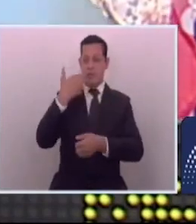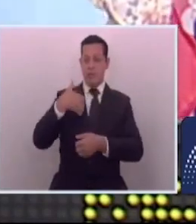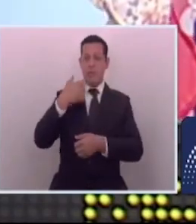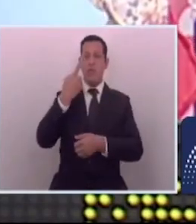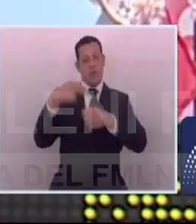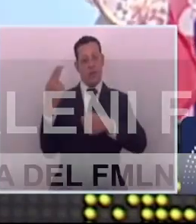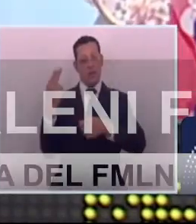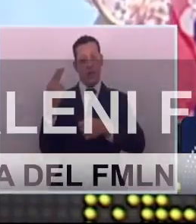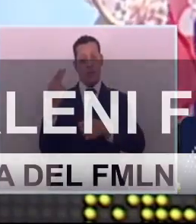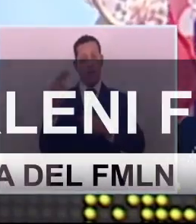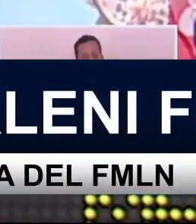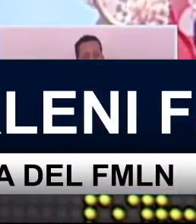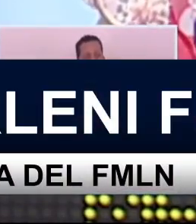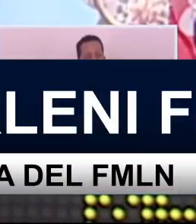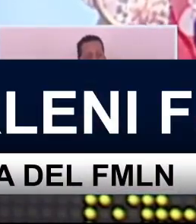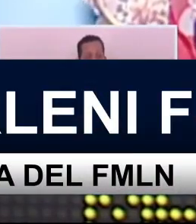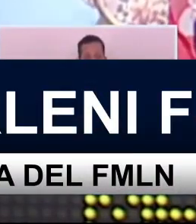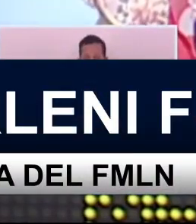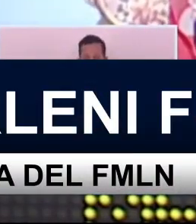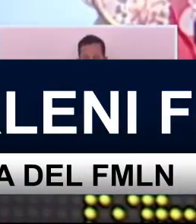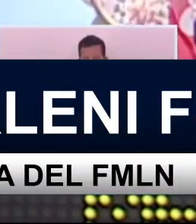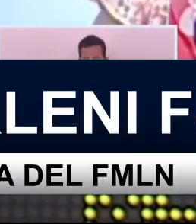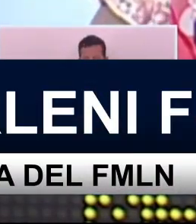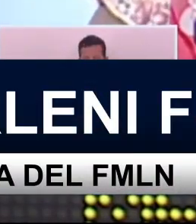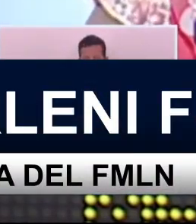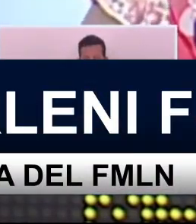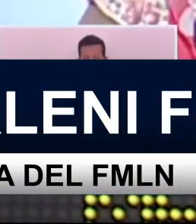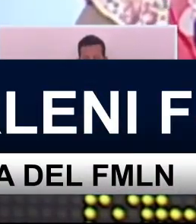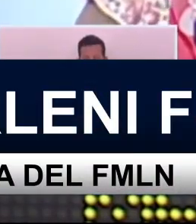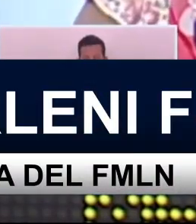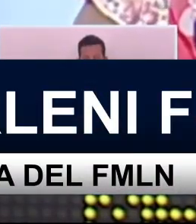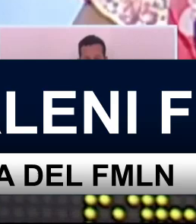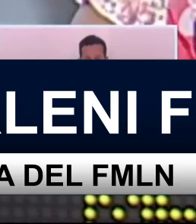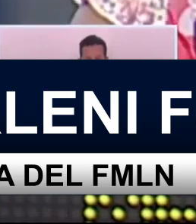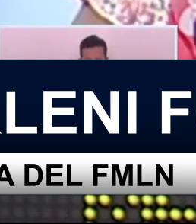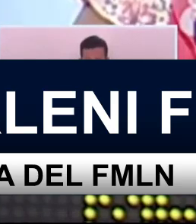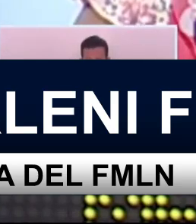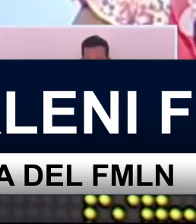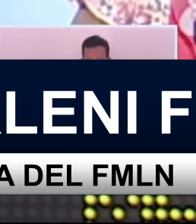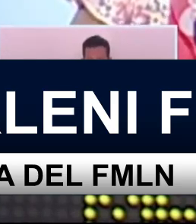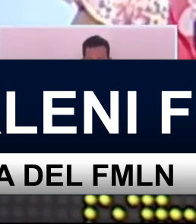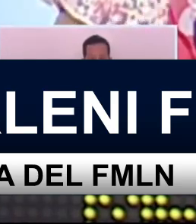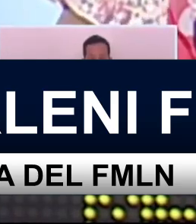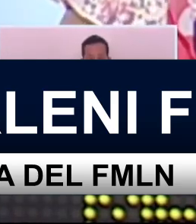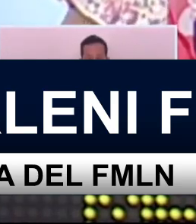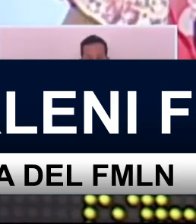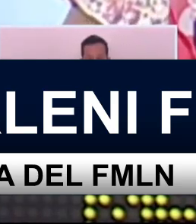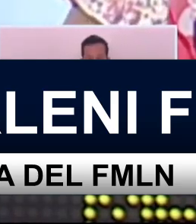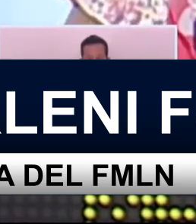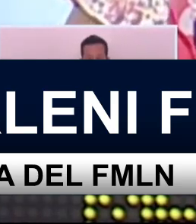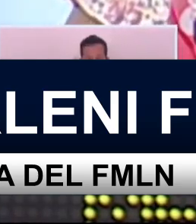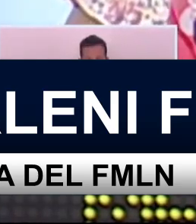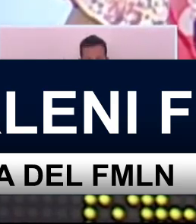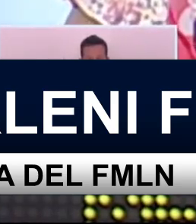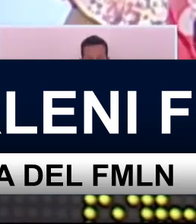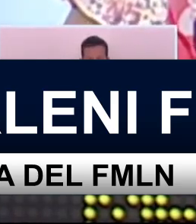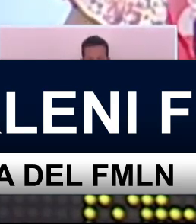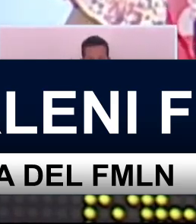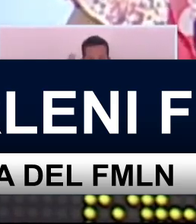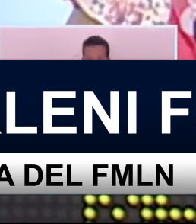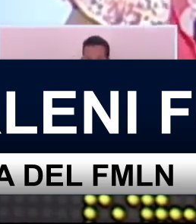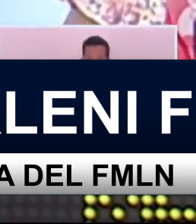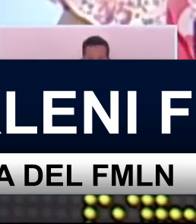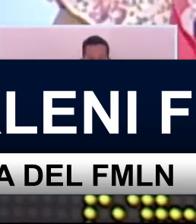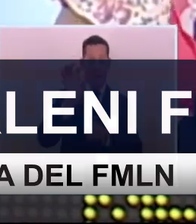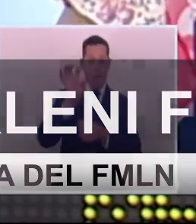dónde vienen y que apenas corroyeron el barco, salieron huyendo. Si el dinero alcanza cuando